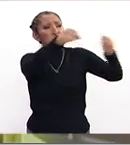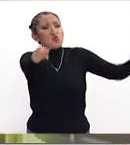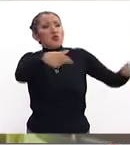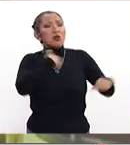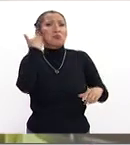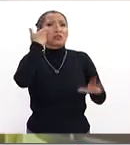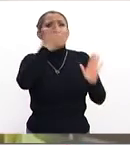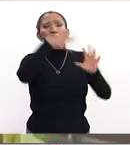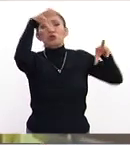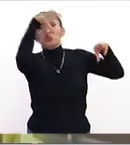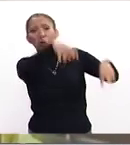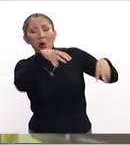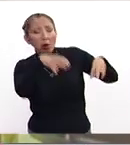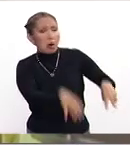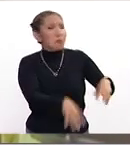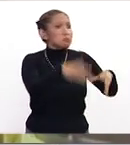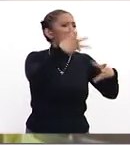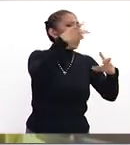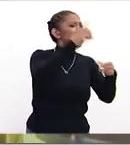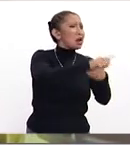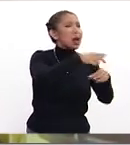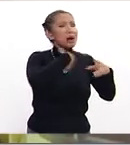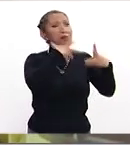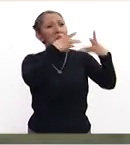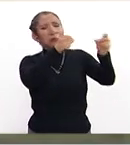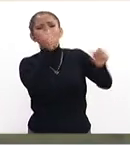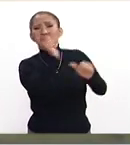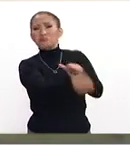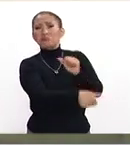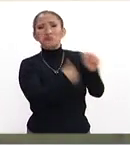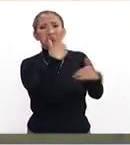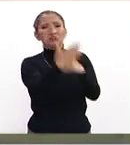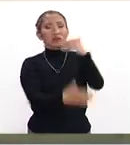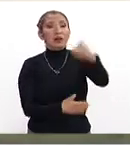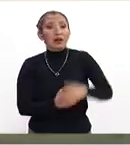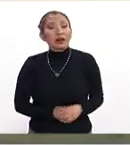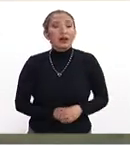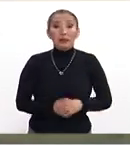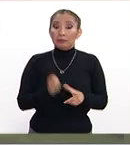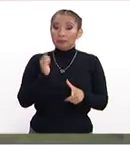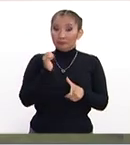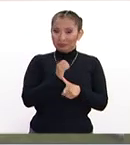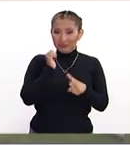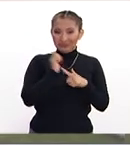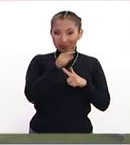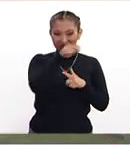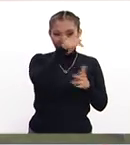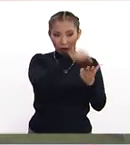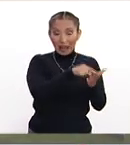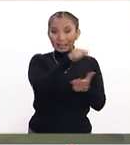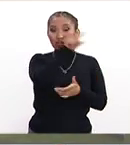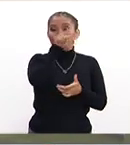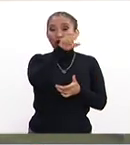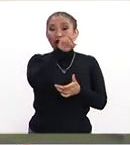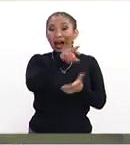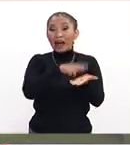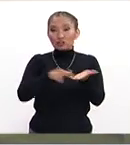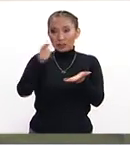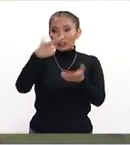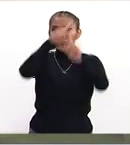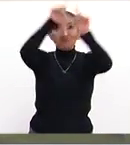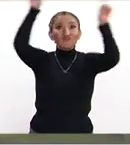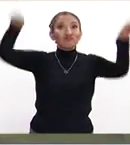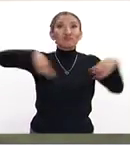el paso de la lluvia, de los días, de una manera muy acelerada, ¿no? Entonces, en esa zona, en la zona rosa, fue donde hizo su